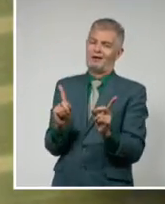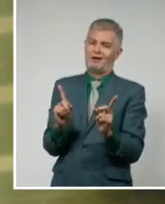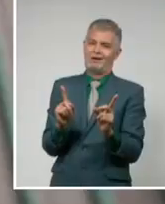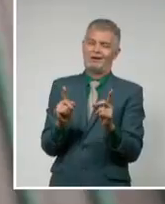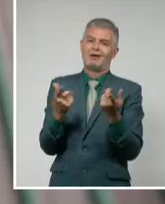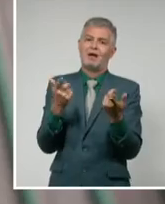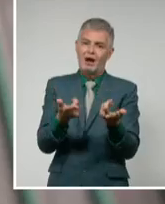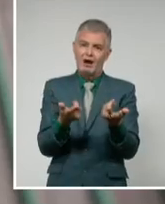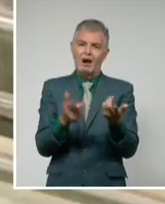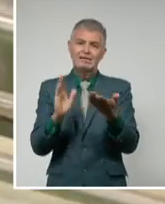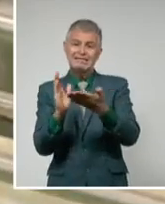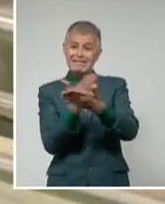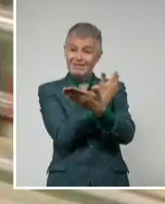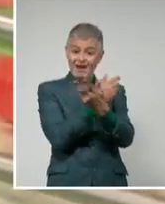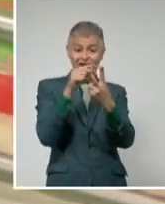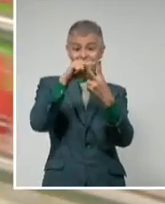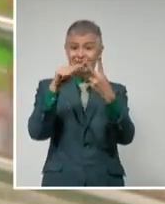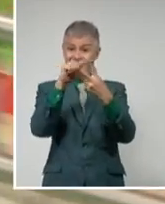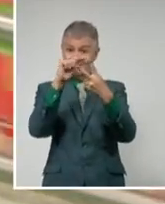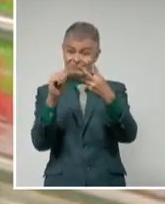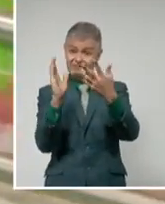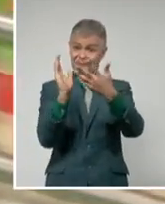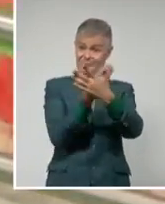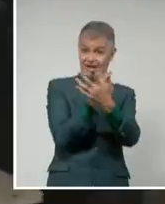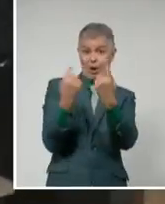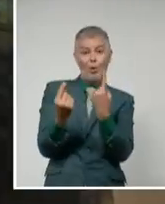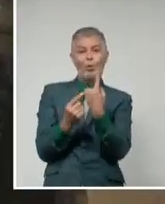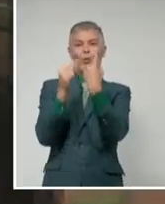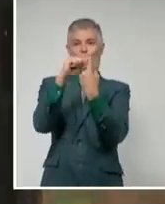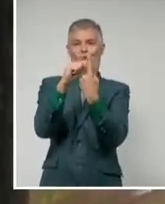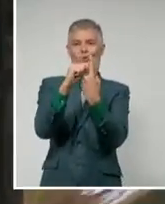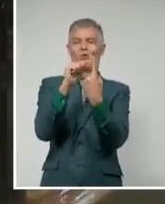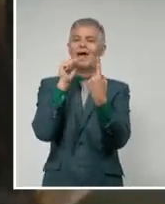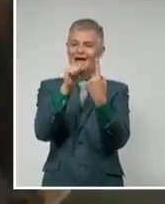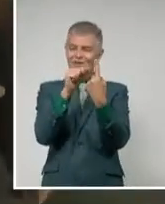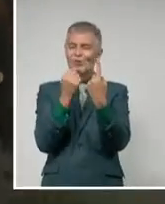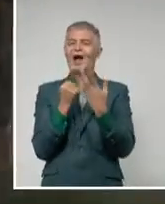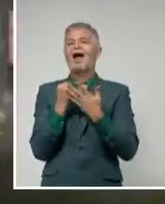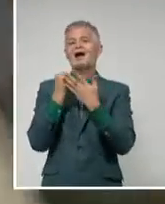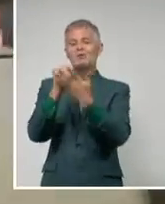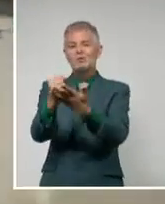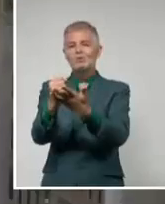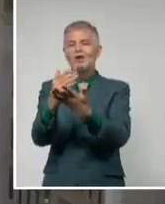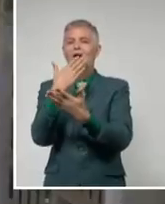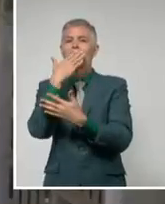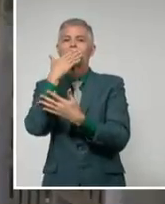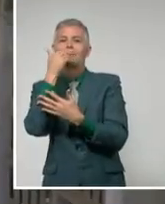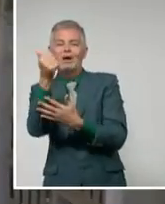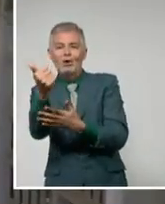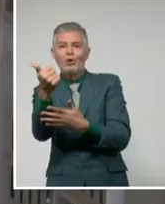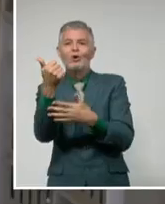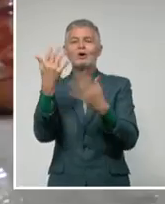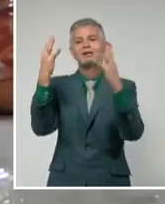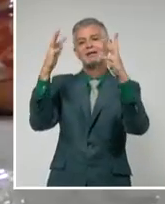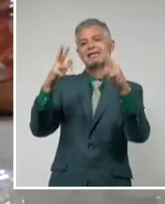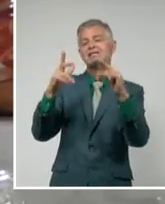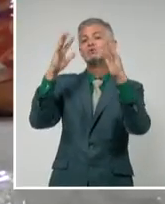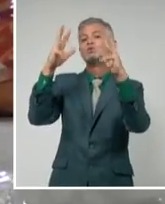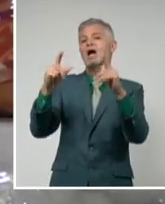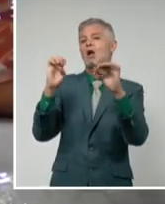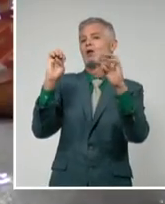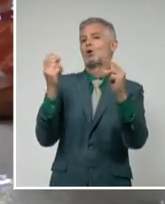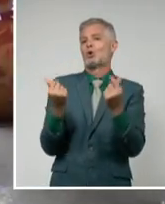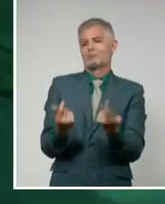dualidad monetaria y cambiaria permitiría igualmente transparentar la medición correcta de los resultados de la